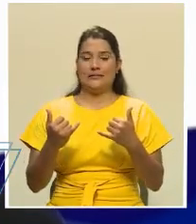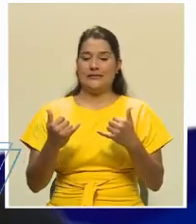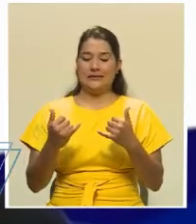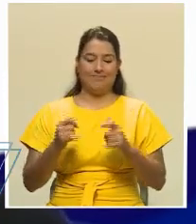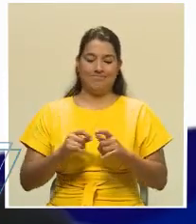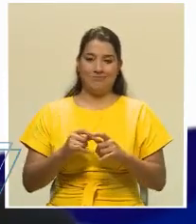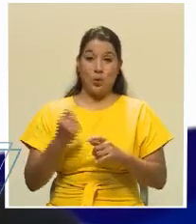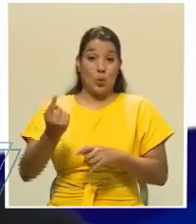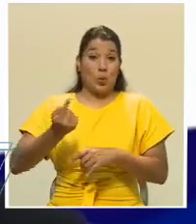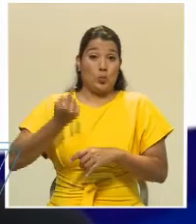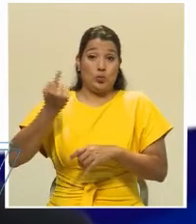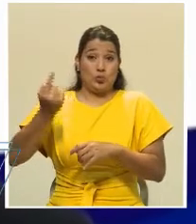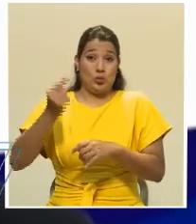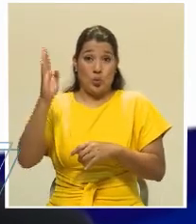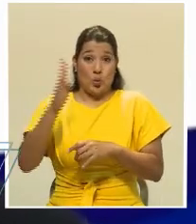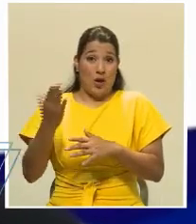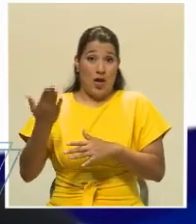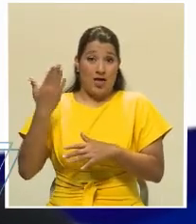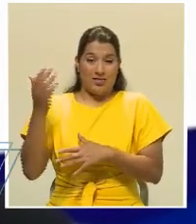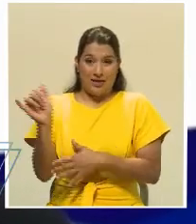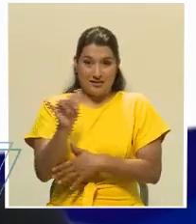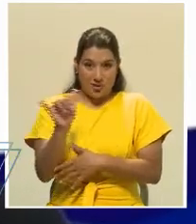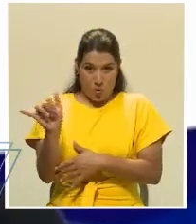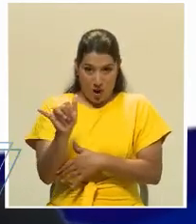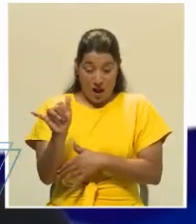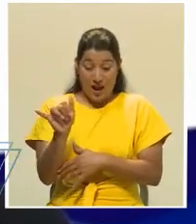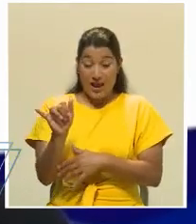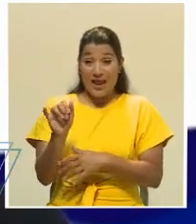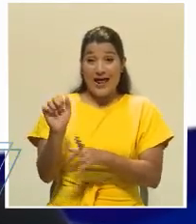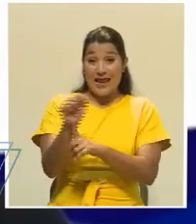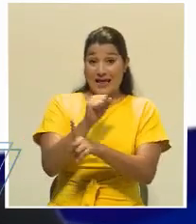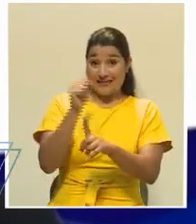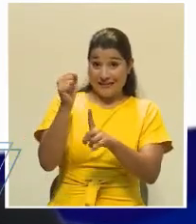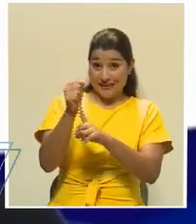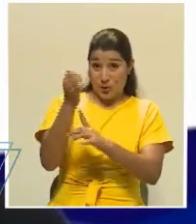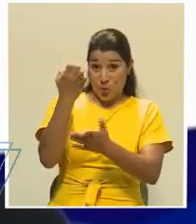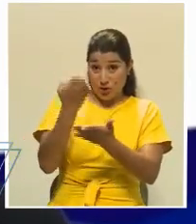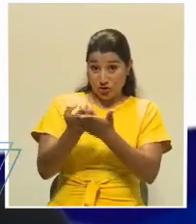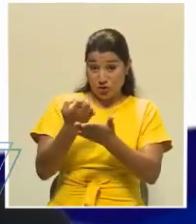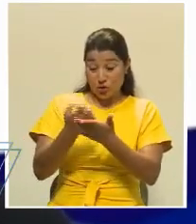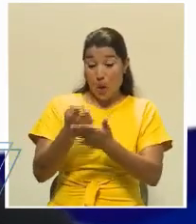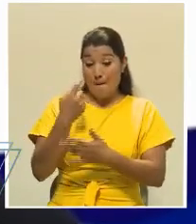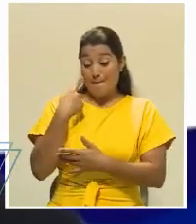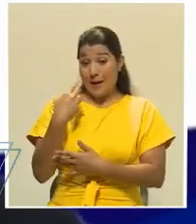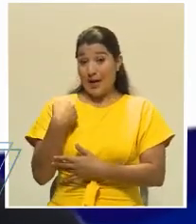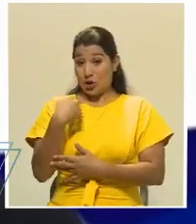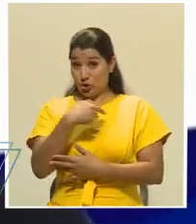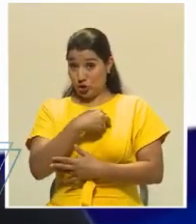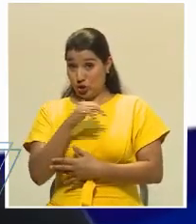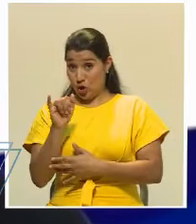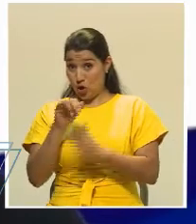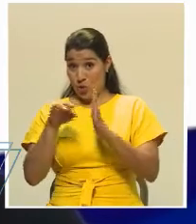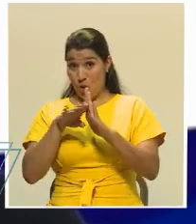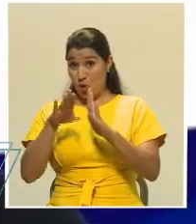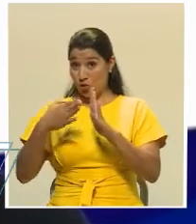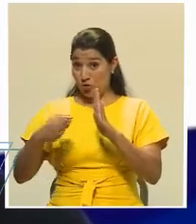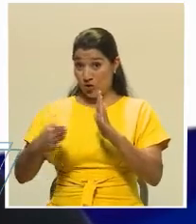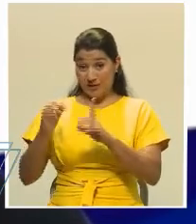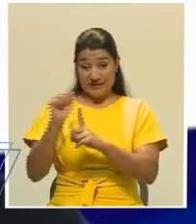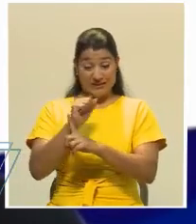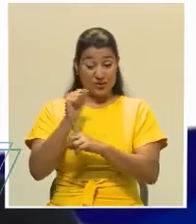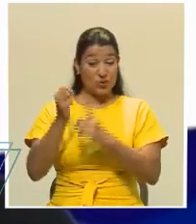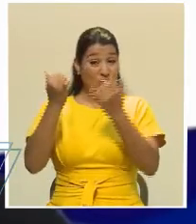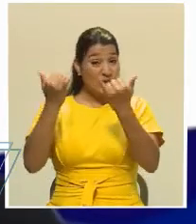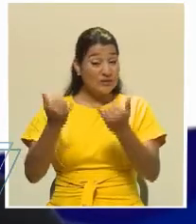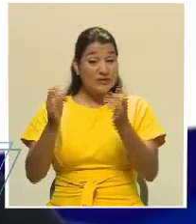La situación en realidad desde nuestro punto de vista es dramática y esperaríamos que